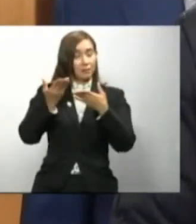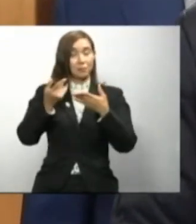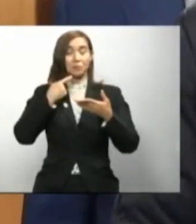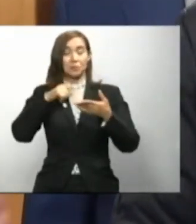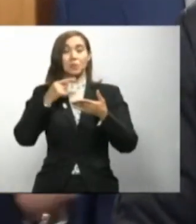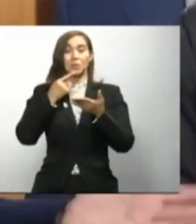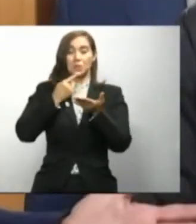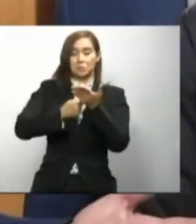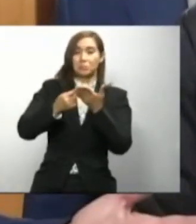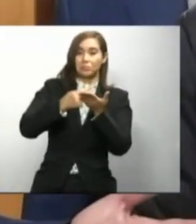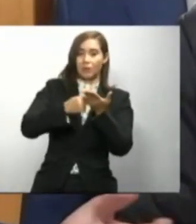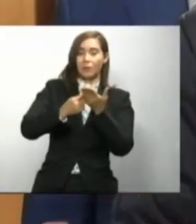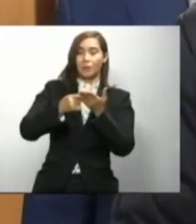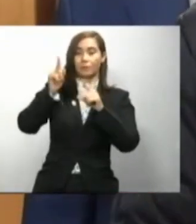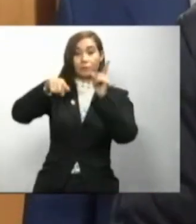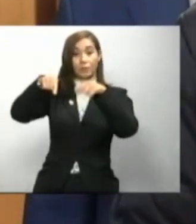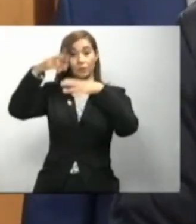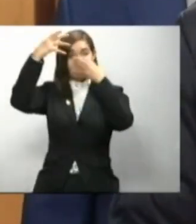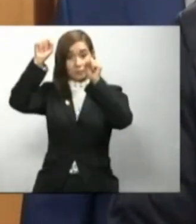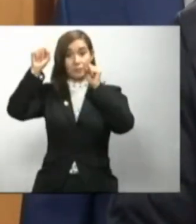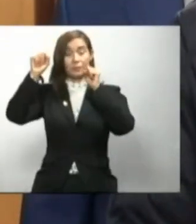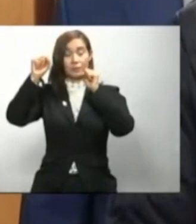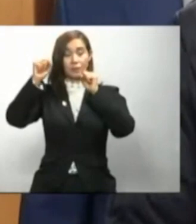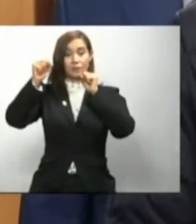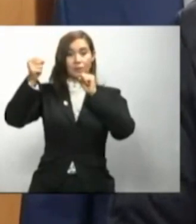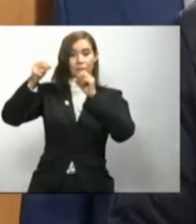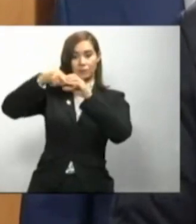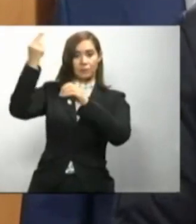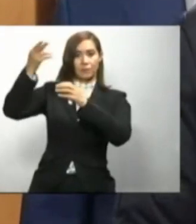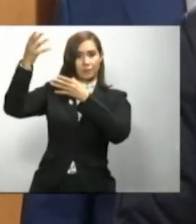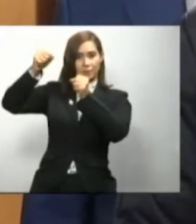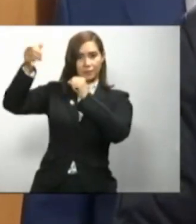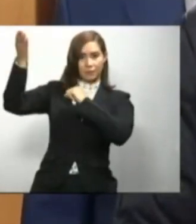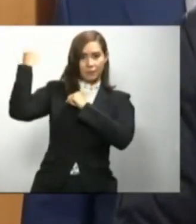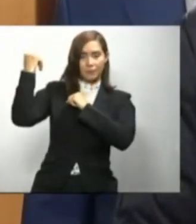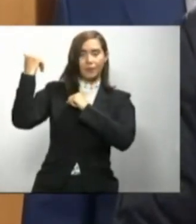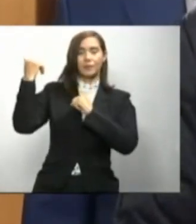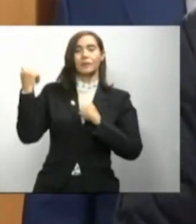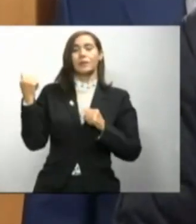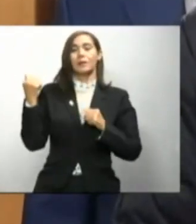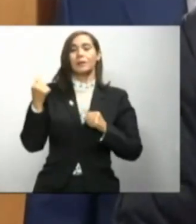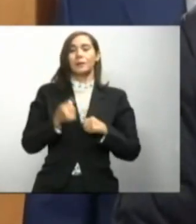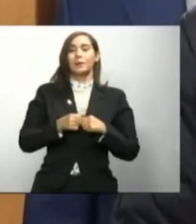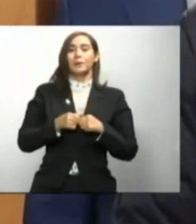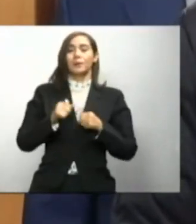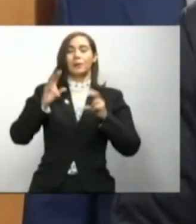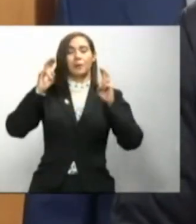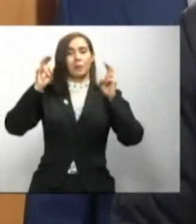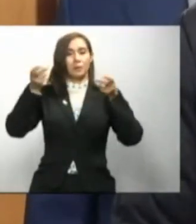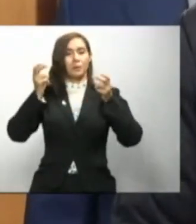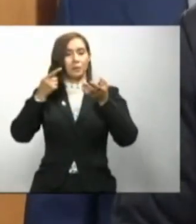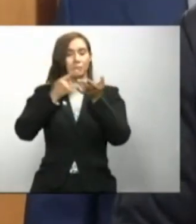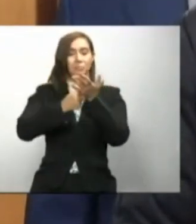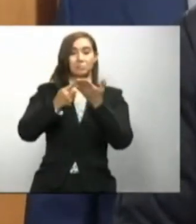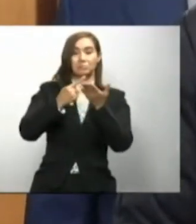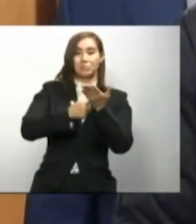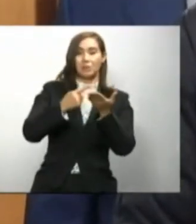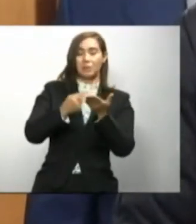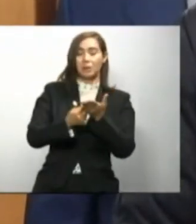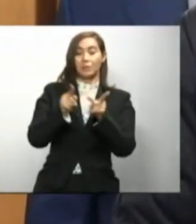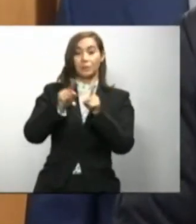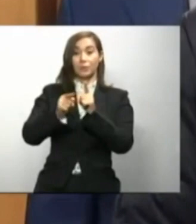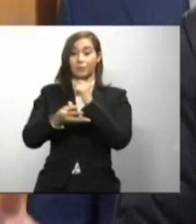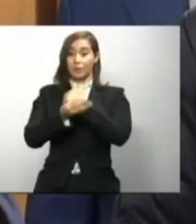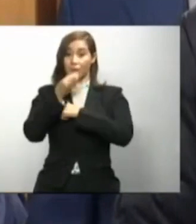con los ex presidente aznar y con el ex presidente felipe gonzález sobre este tema hablamos también durante la